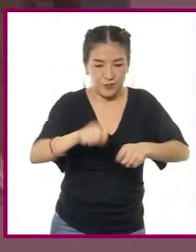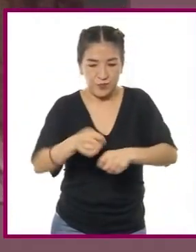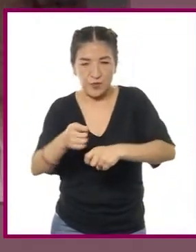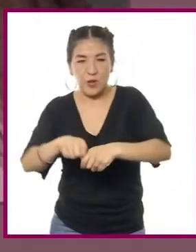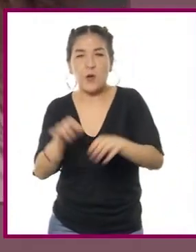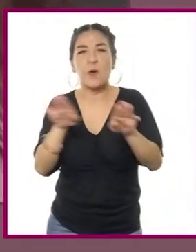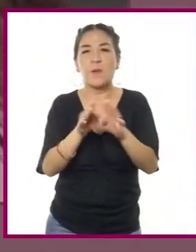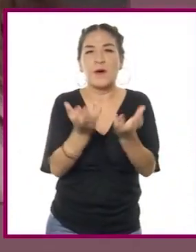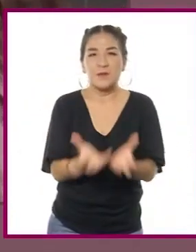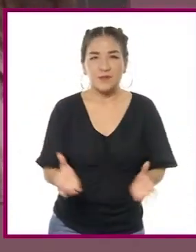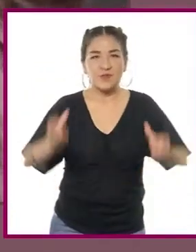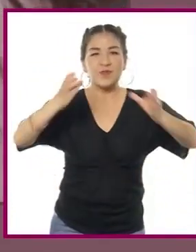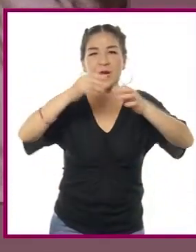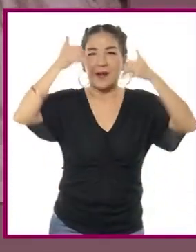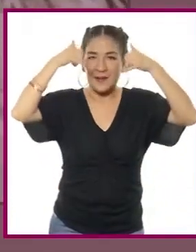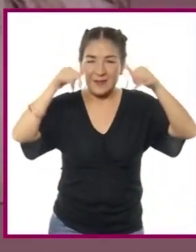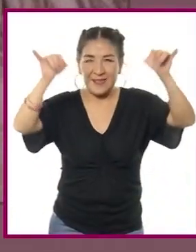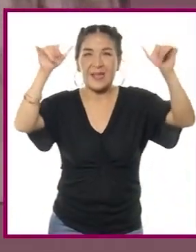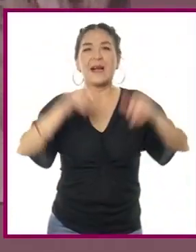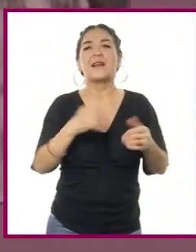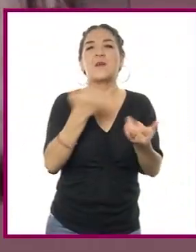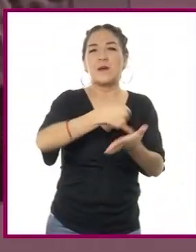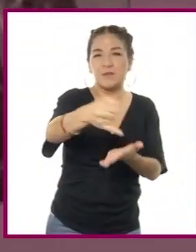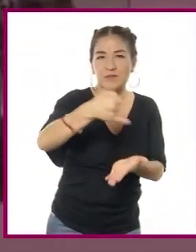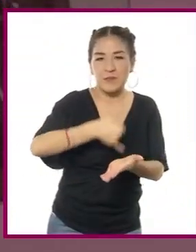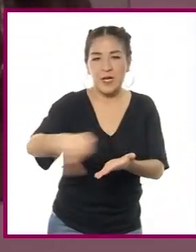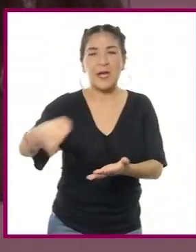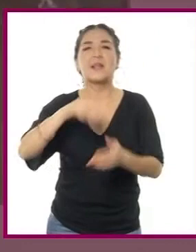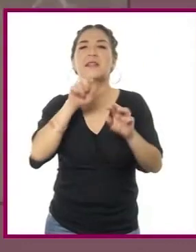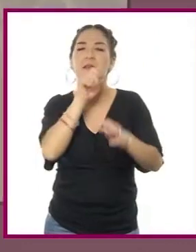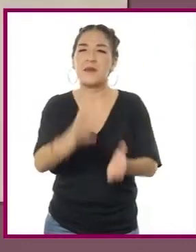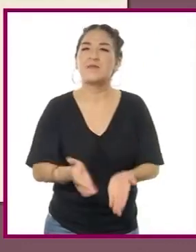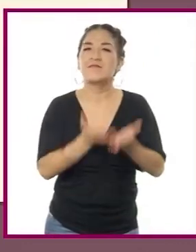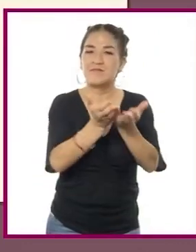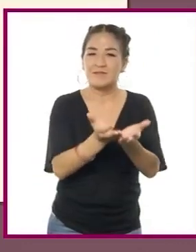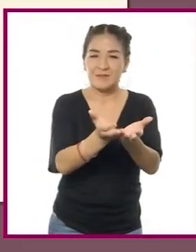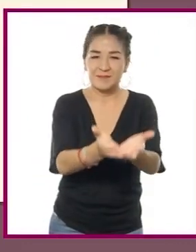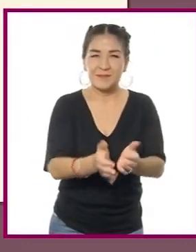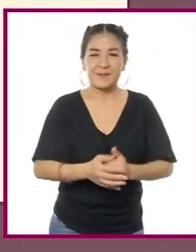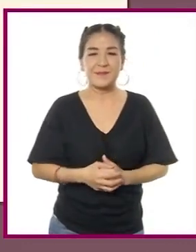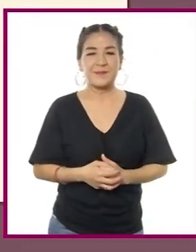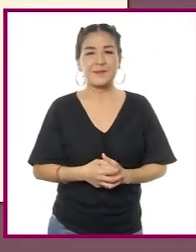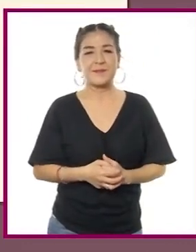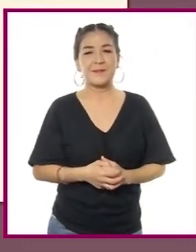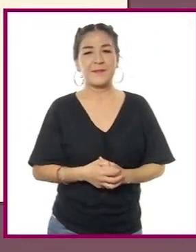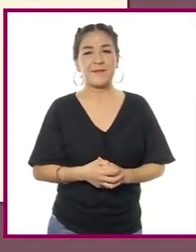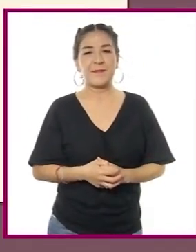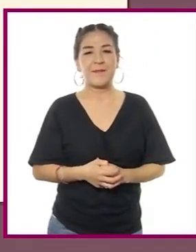minería, ganadería, agricultura, arriería y navegación.